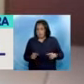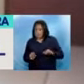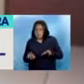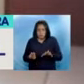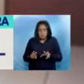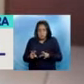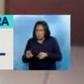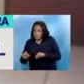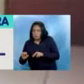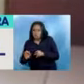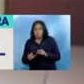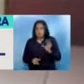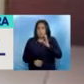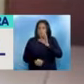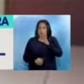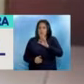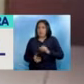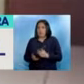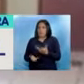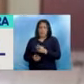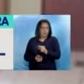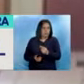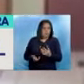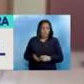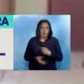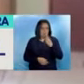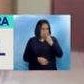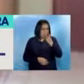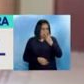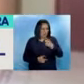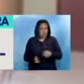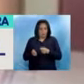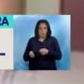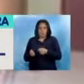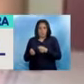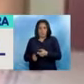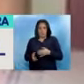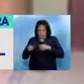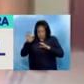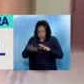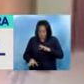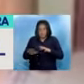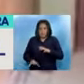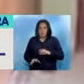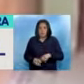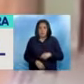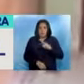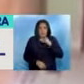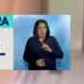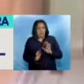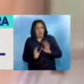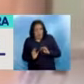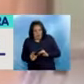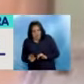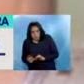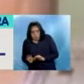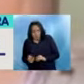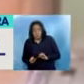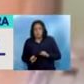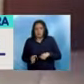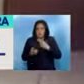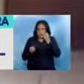cada rincón del lugar en busca del botín. Observe cómo incluso obliga a la mujer a tirarse al suelo. Ella no se resiste y hace